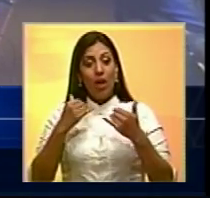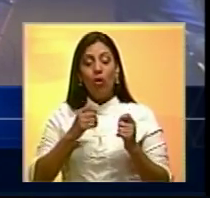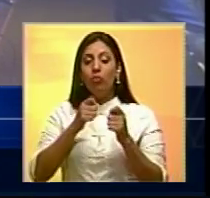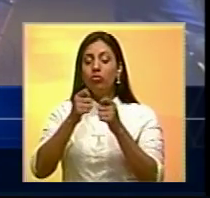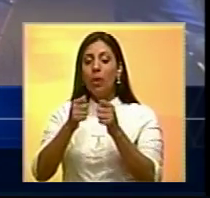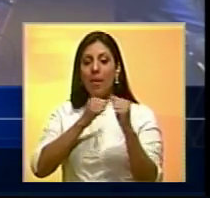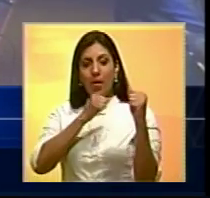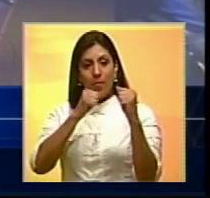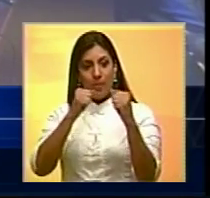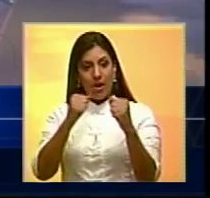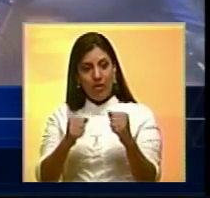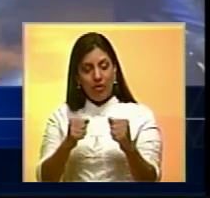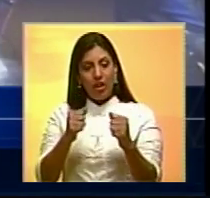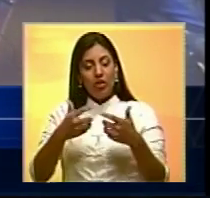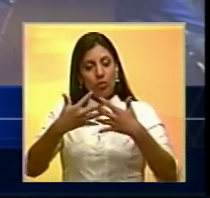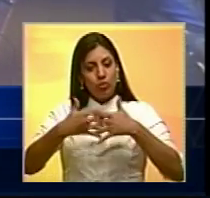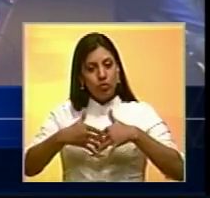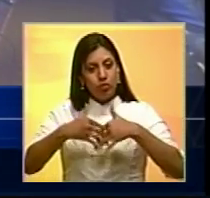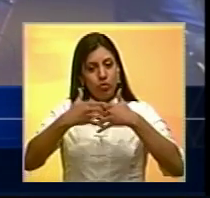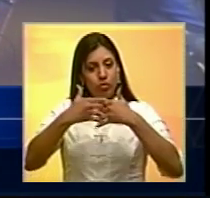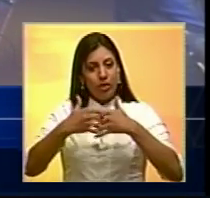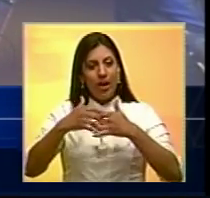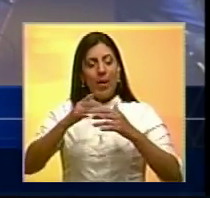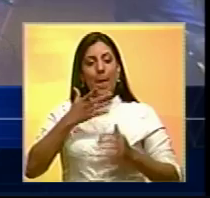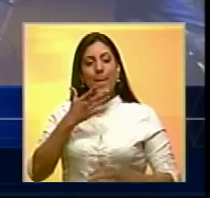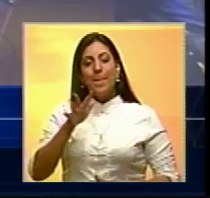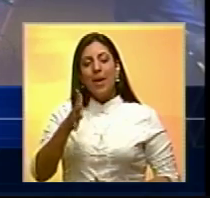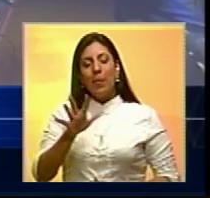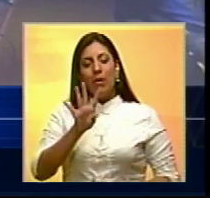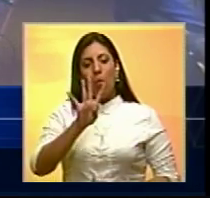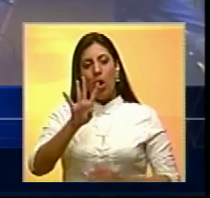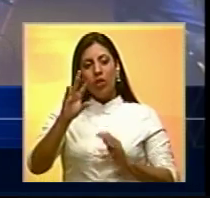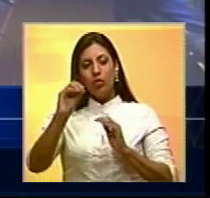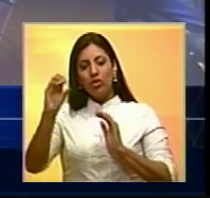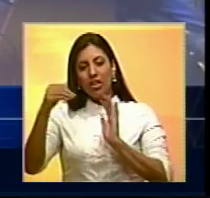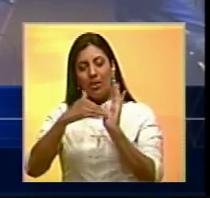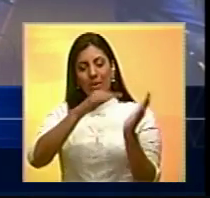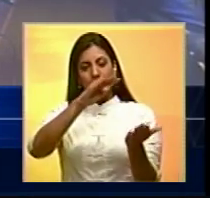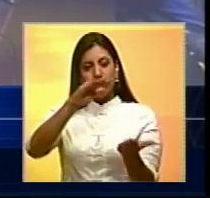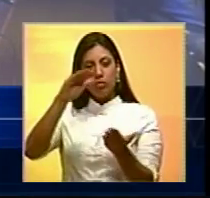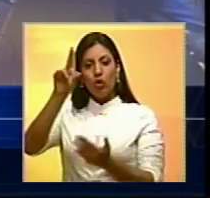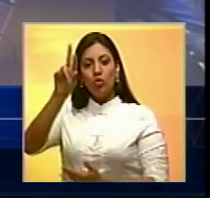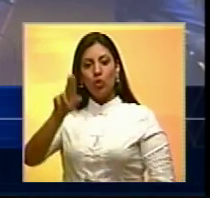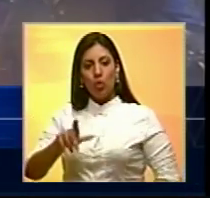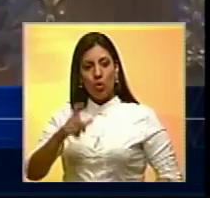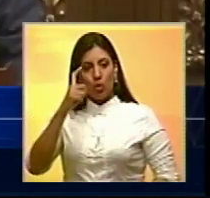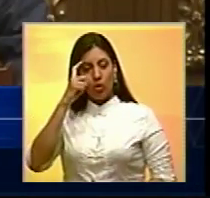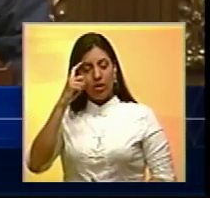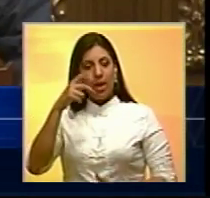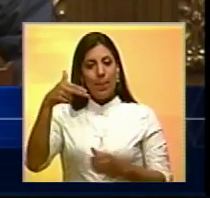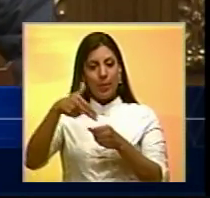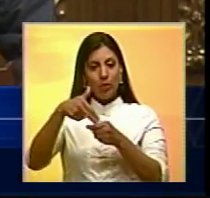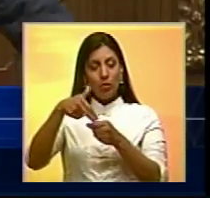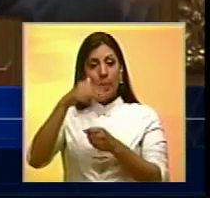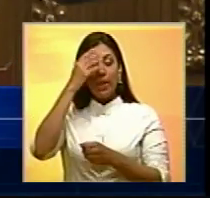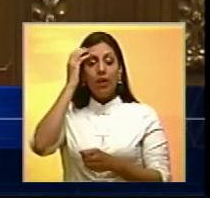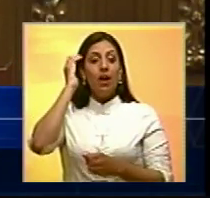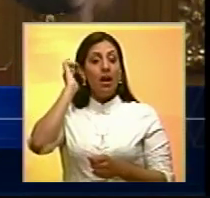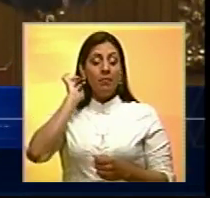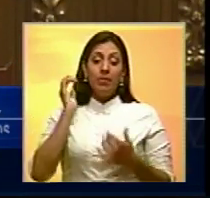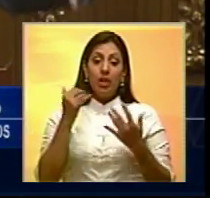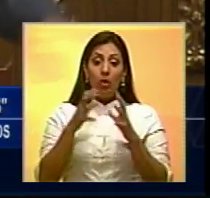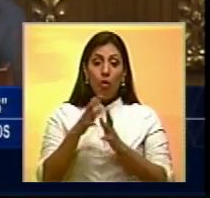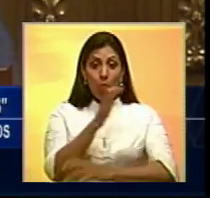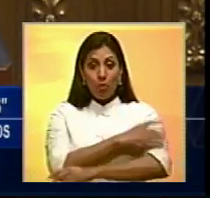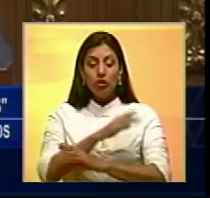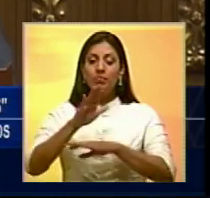a potenciar la producción en aproximadamente 400.000 barriles día de petróleo. Parlamentarios opositores